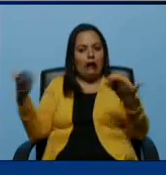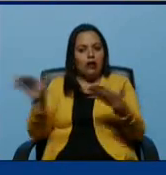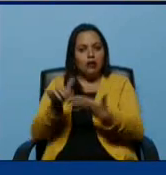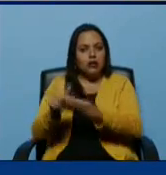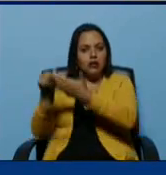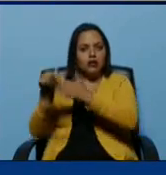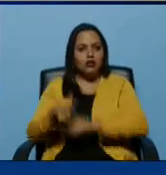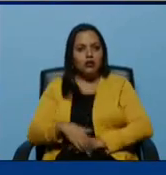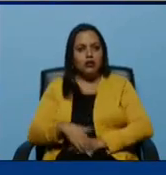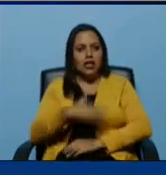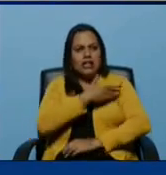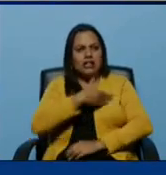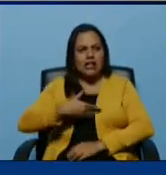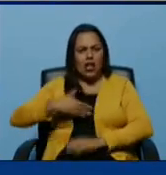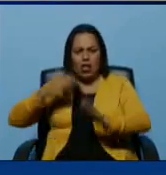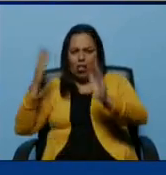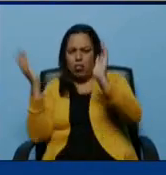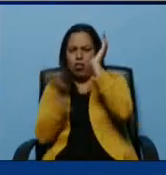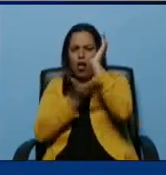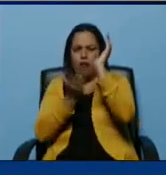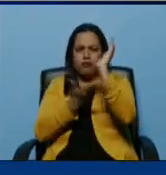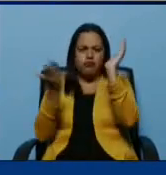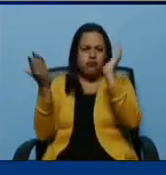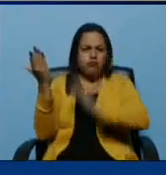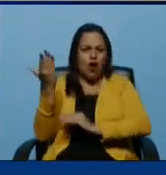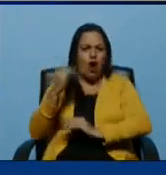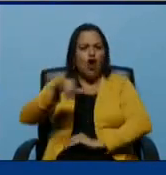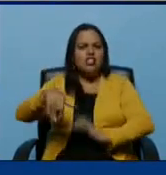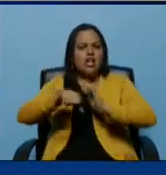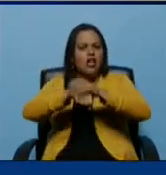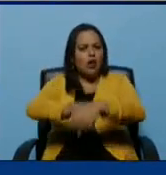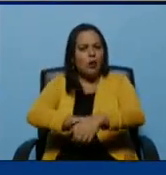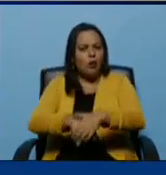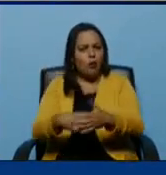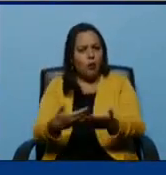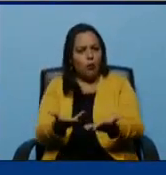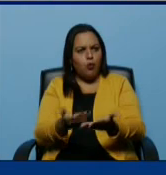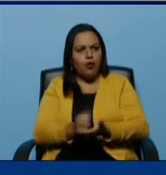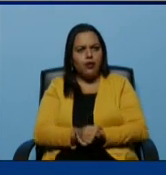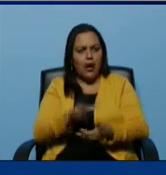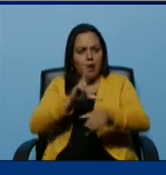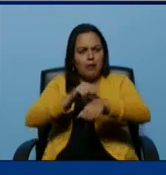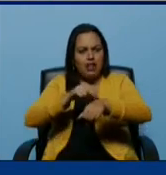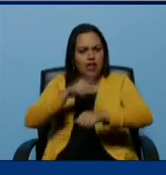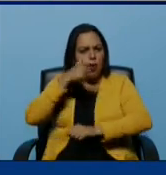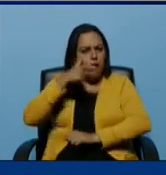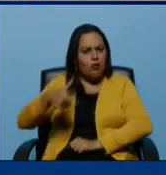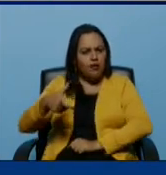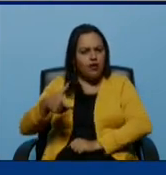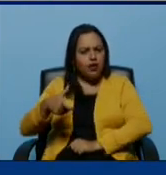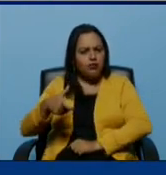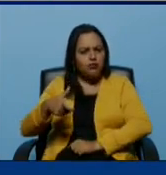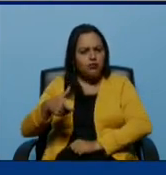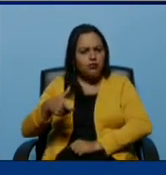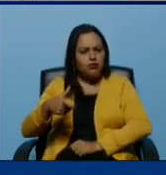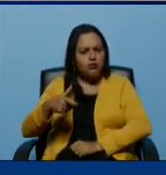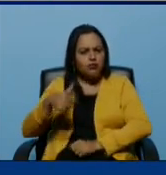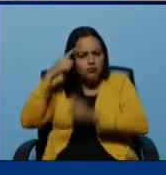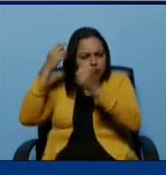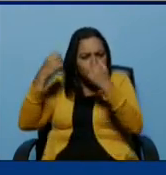Trataron de tumbar estatua de José Gregorio Hernández, el médico del pueblo, siervo de Dios.